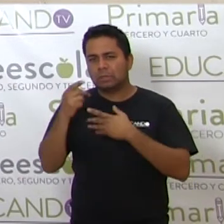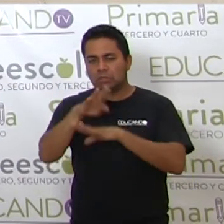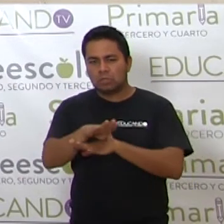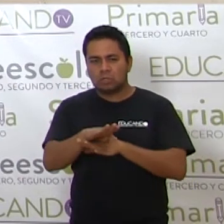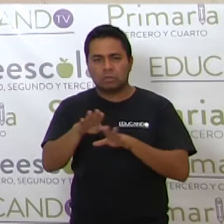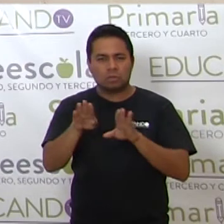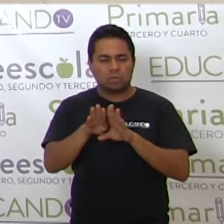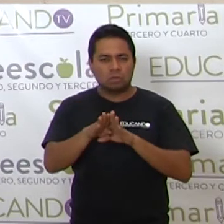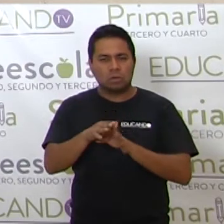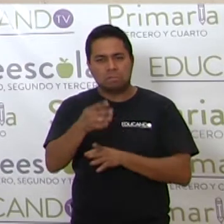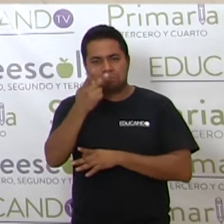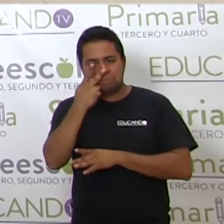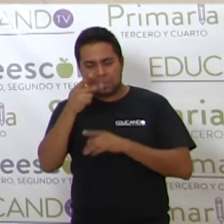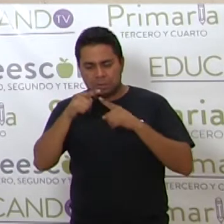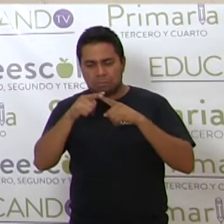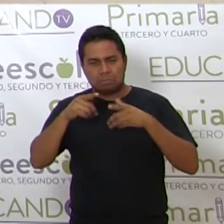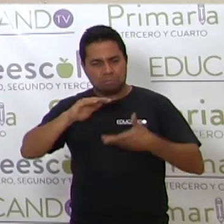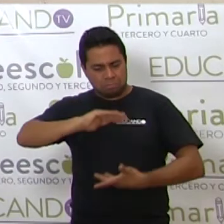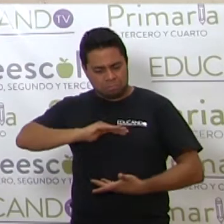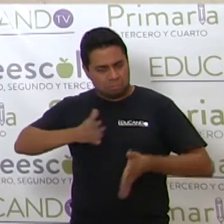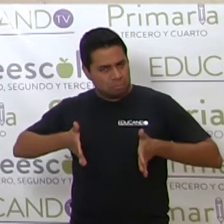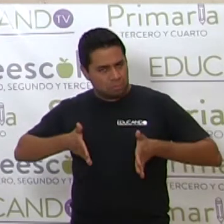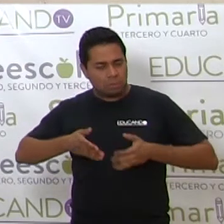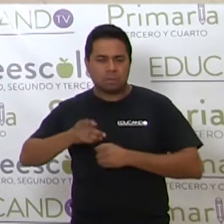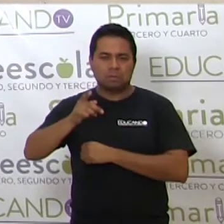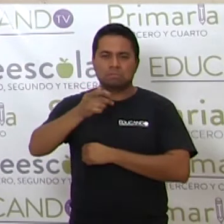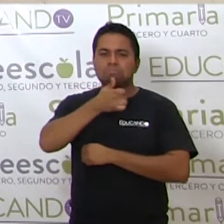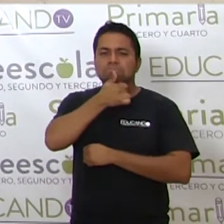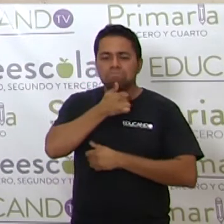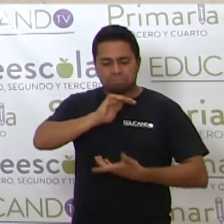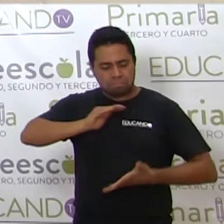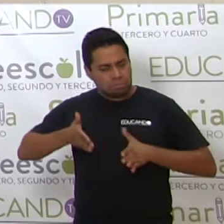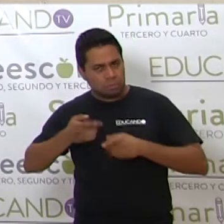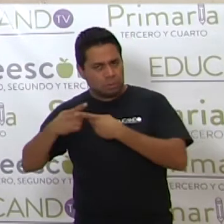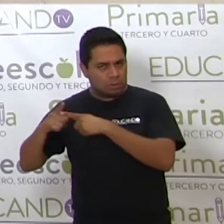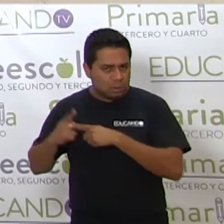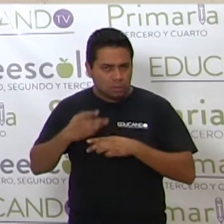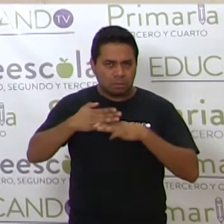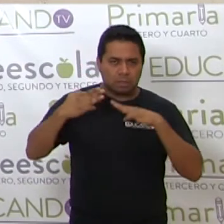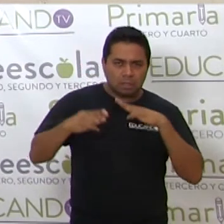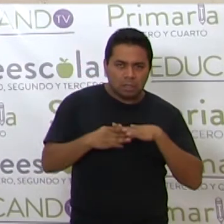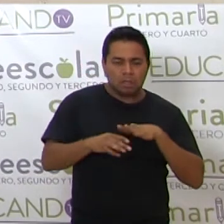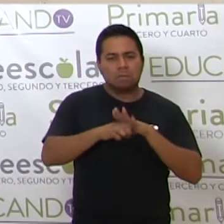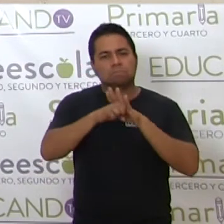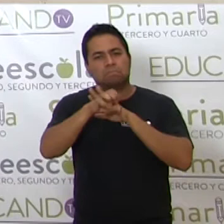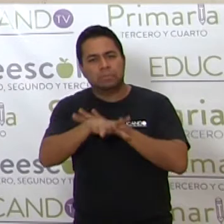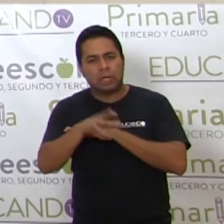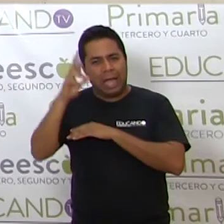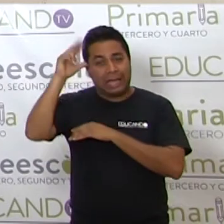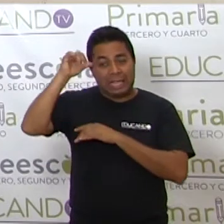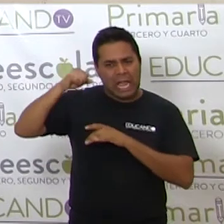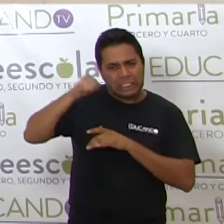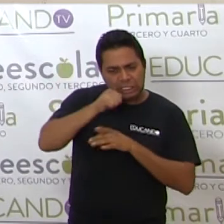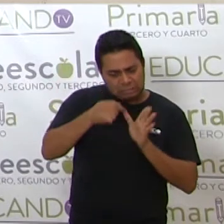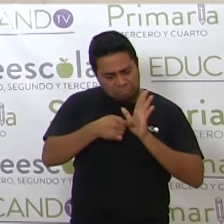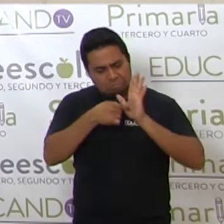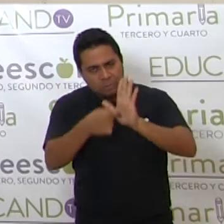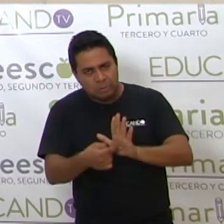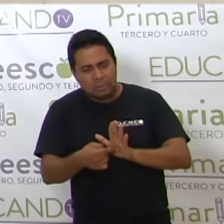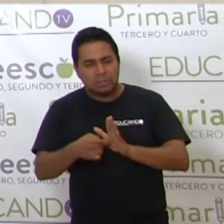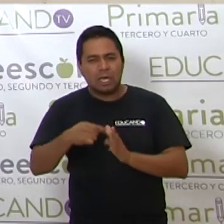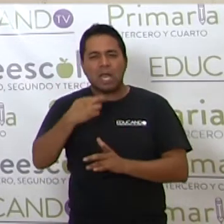reproductor masculino y femenino por ejemplo con diversos materiales con beta ver con zanahoria con